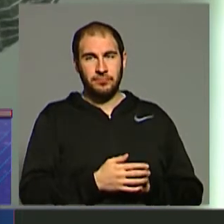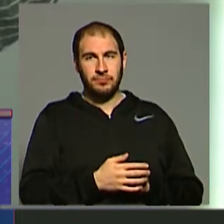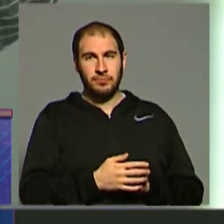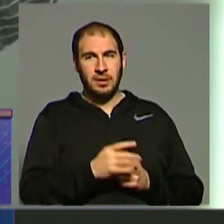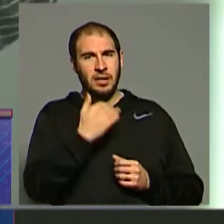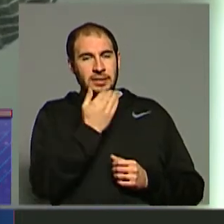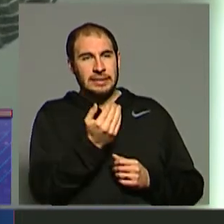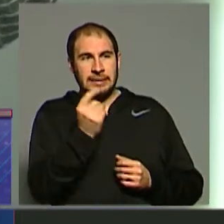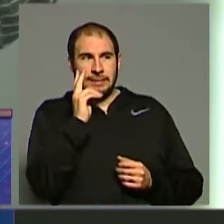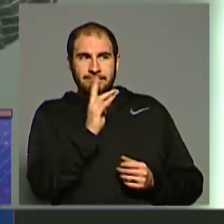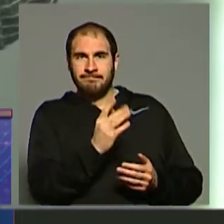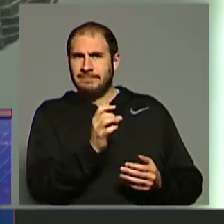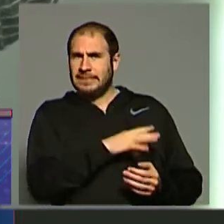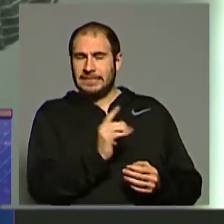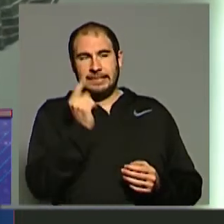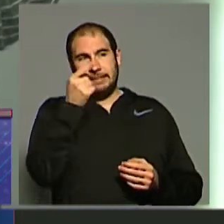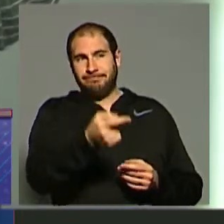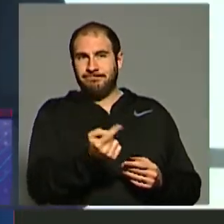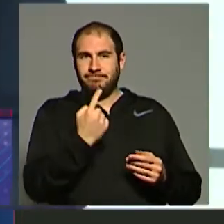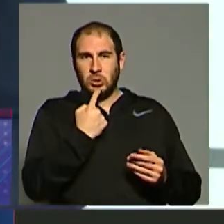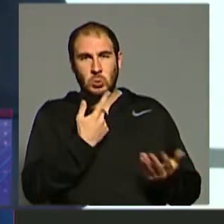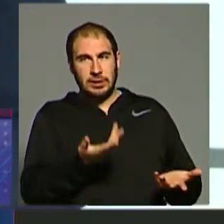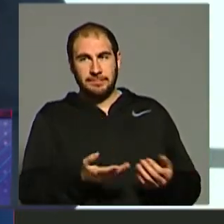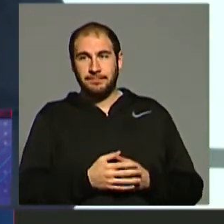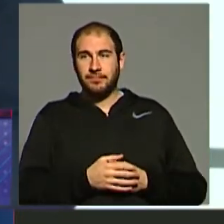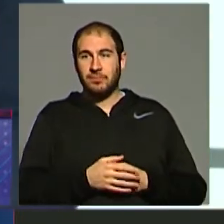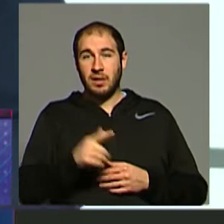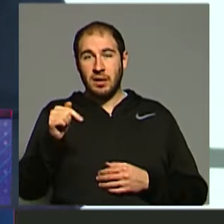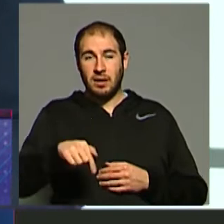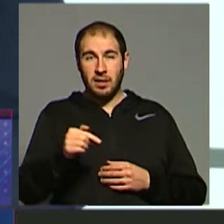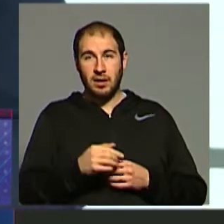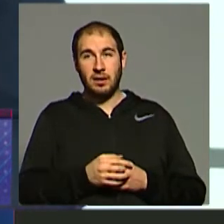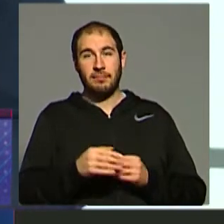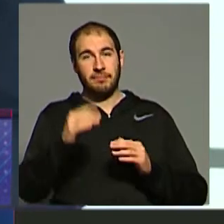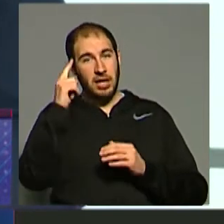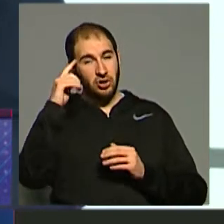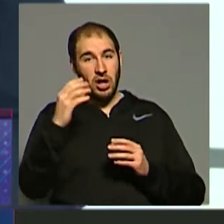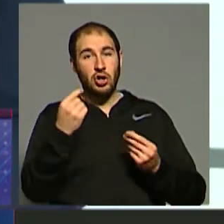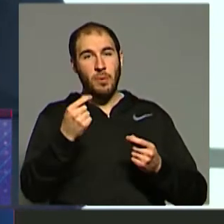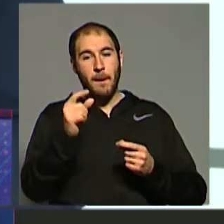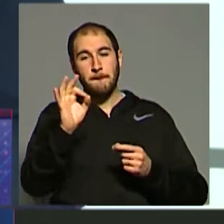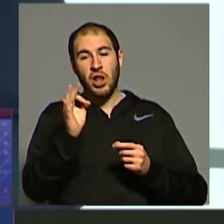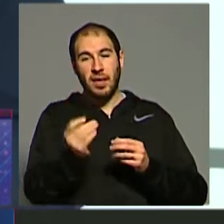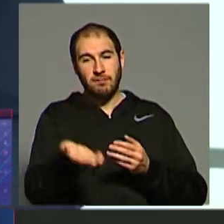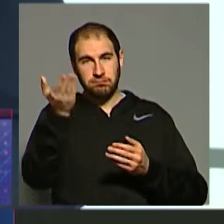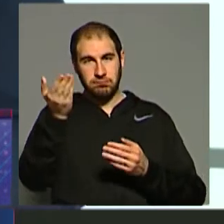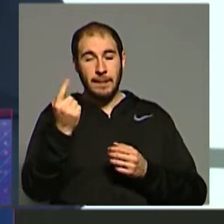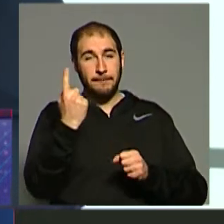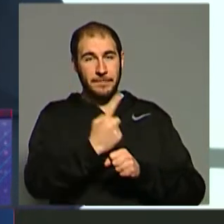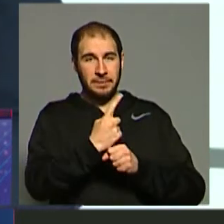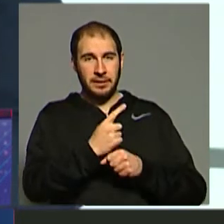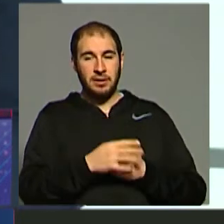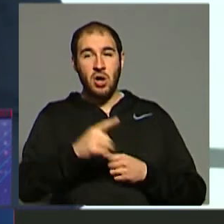si lo ve con tan buenos ojos viajar a chile para hacer estas compras en este sentido hay que tener en cuenta cómo se han movido las monedas primero y principal